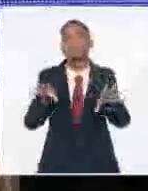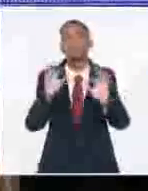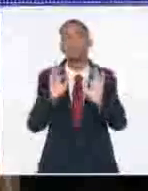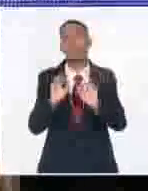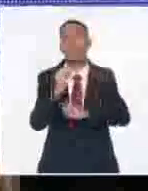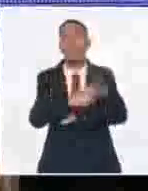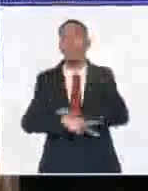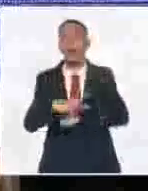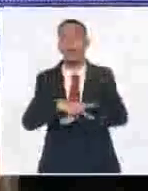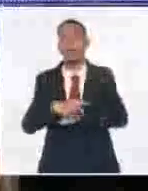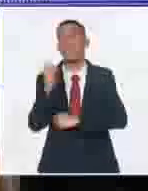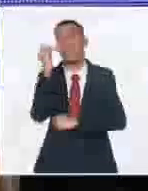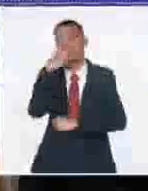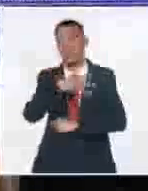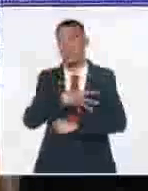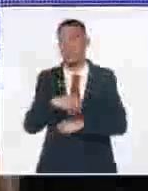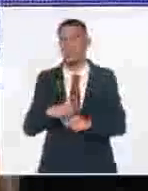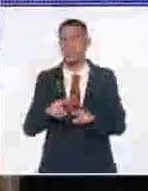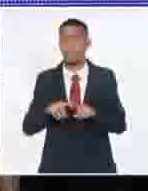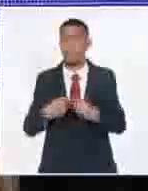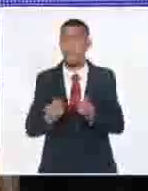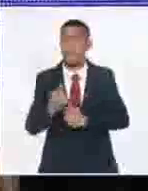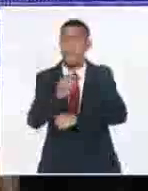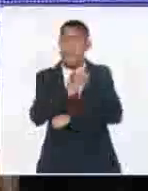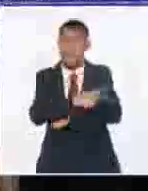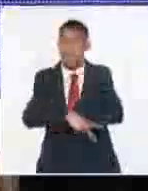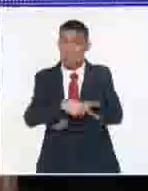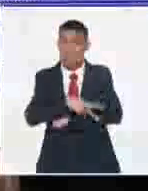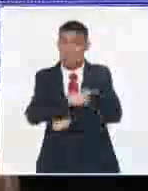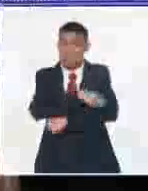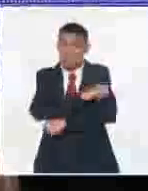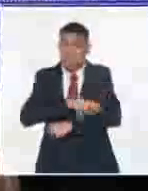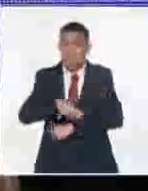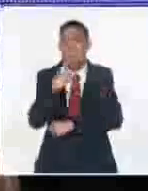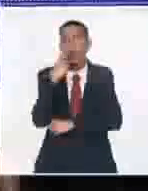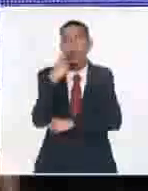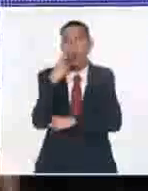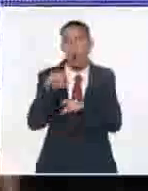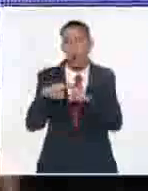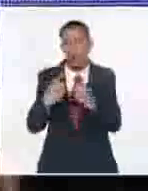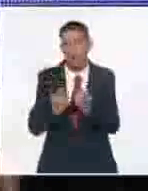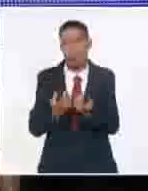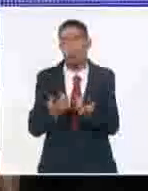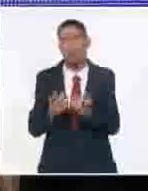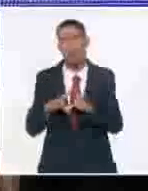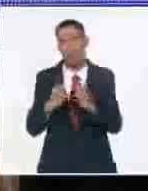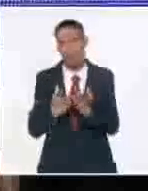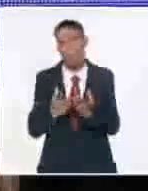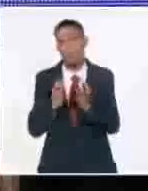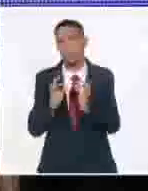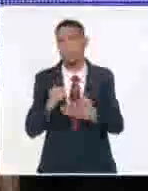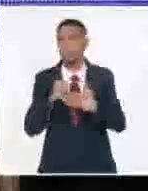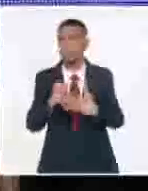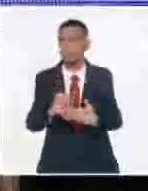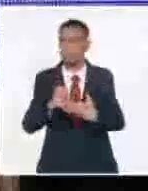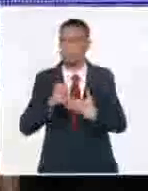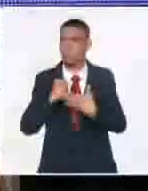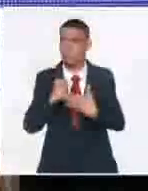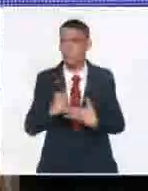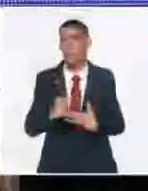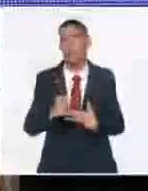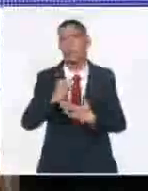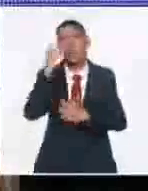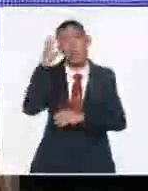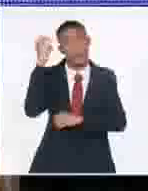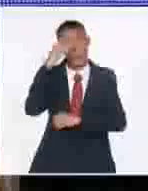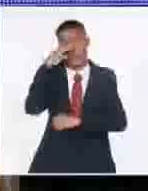palestinos en prensa y en redes digitales la profunda solidaridad del gobierno y el pueblo